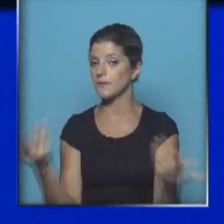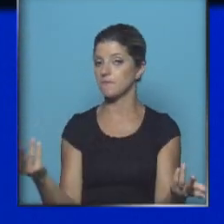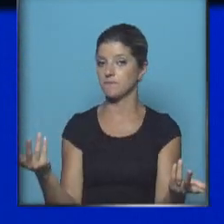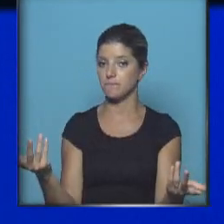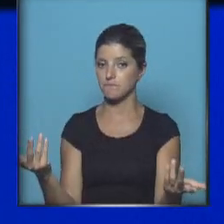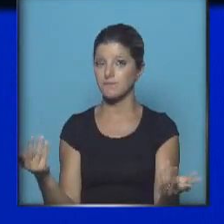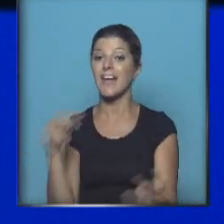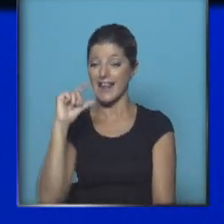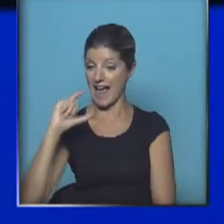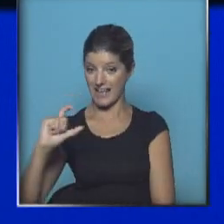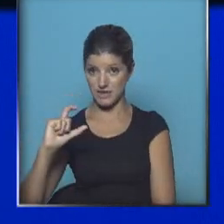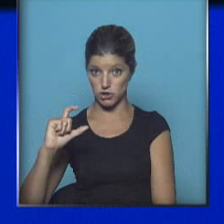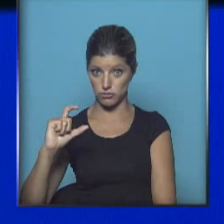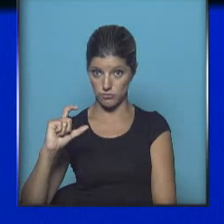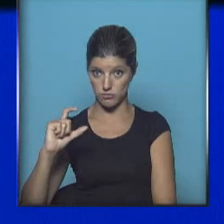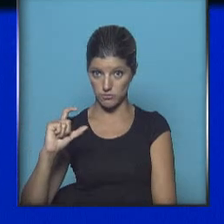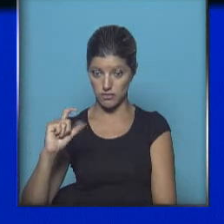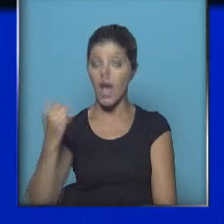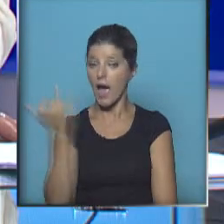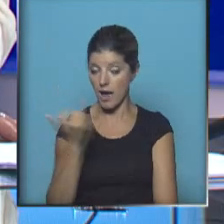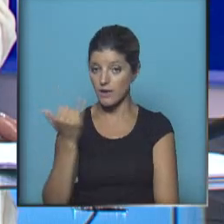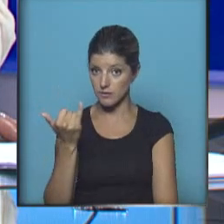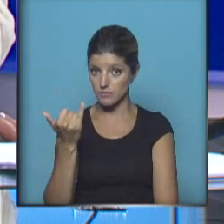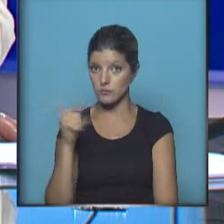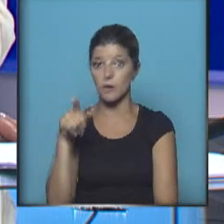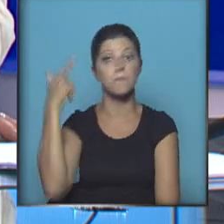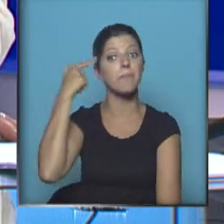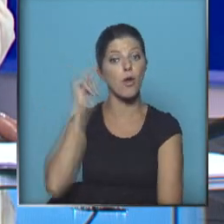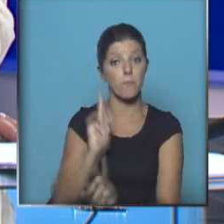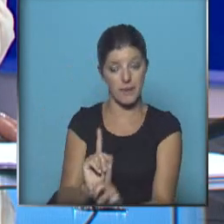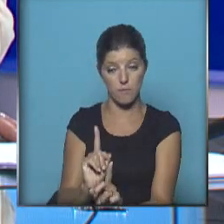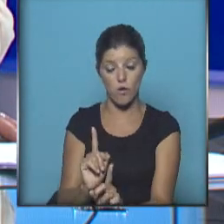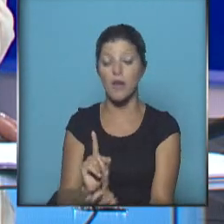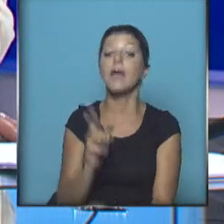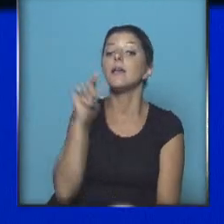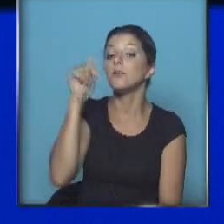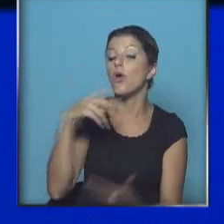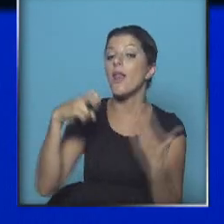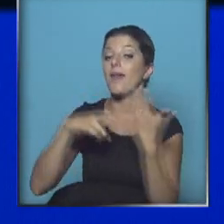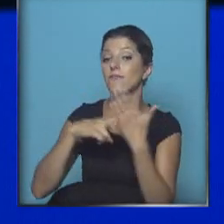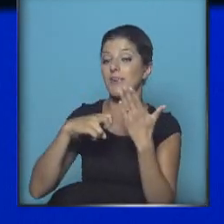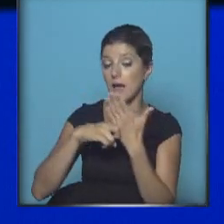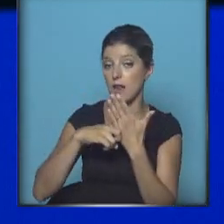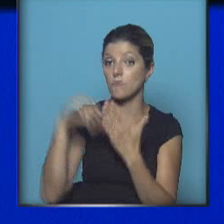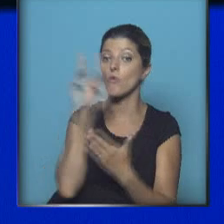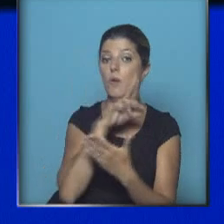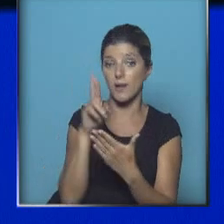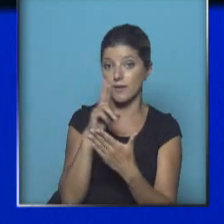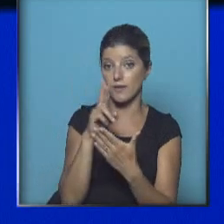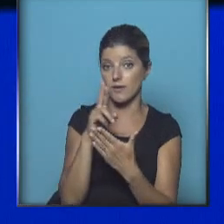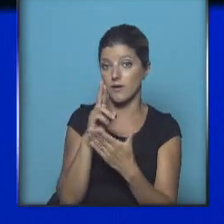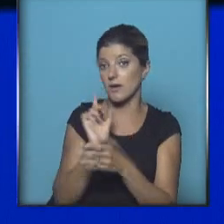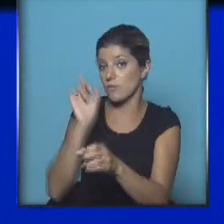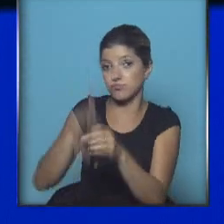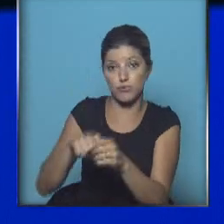Está el casquillo con el que se hizo el disparo en la sien, y la fiscal, que no tiene ninguna relación